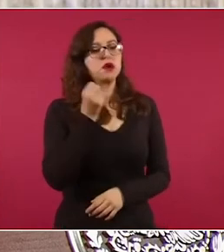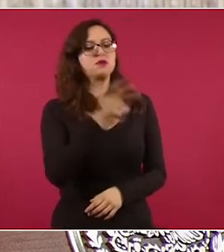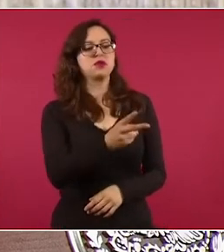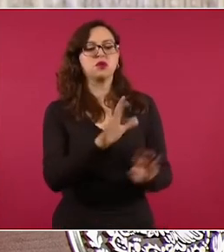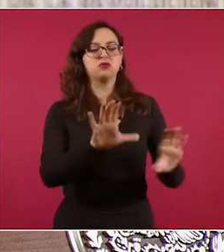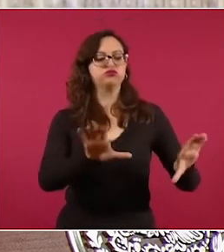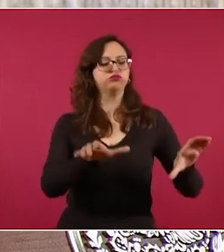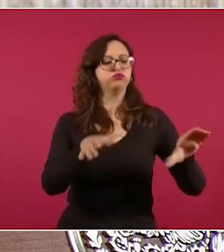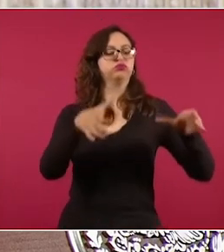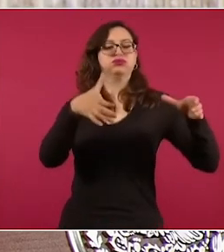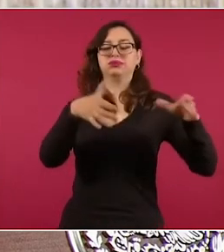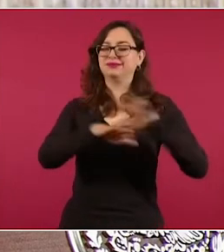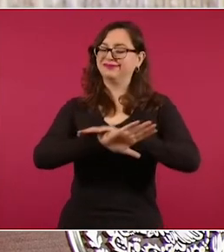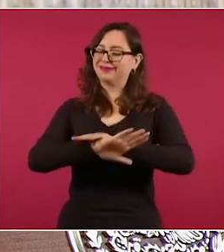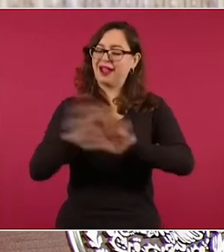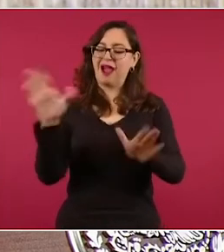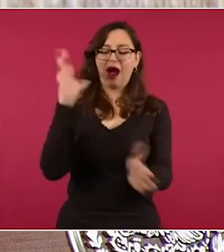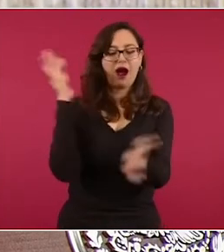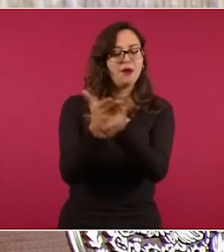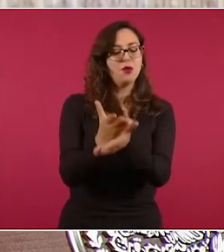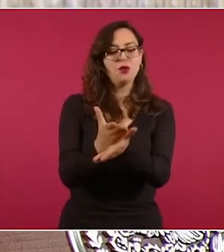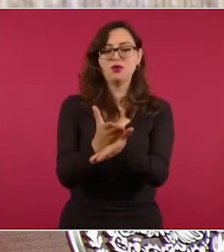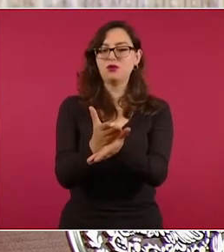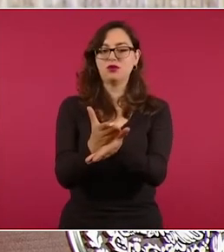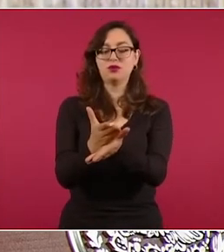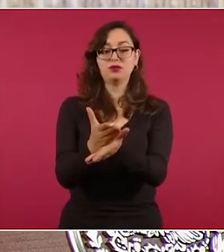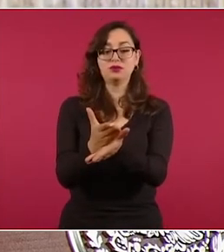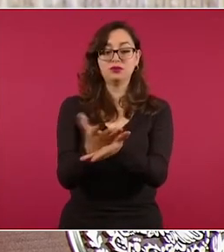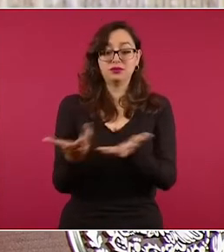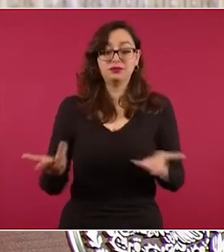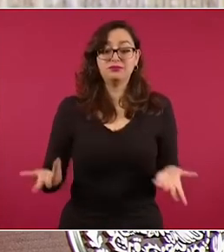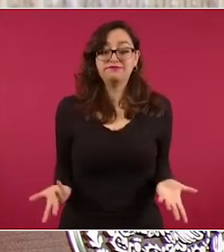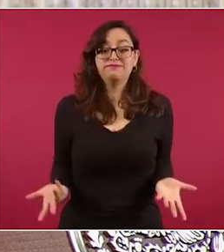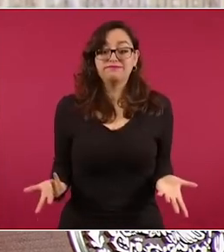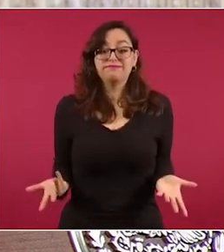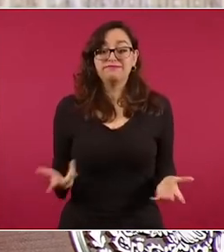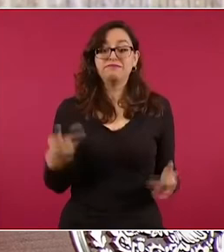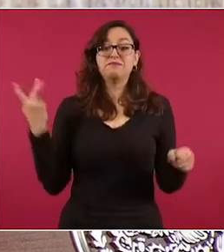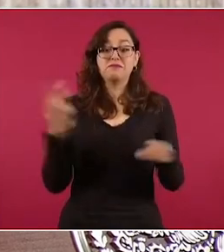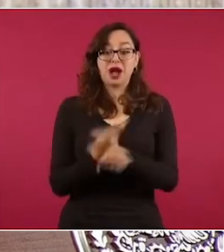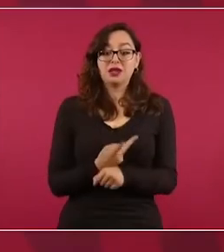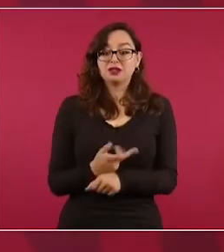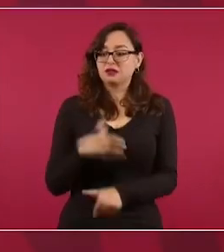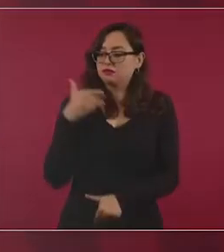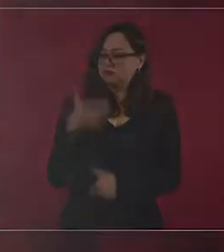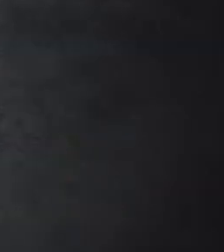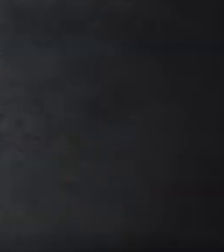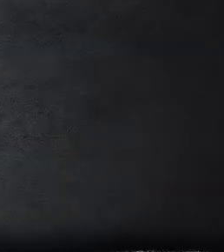Y eso es lo que está sucediendo.